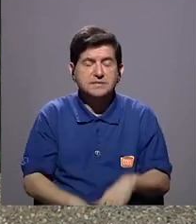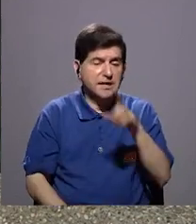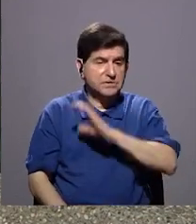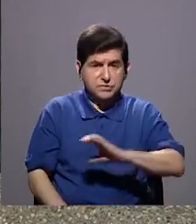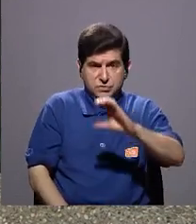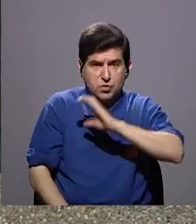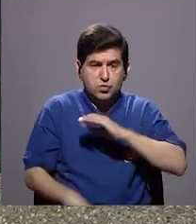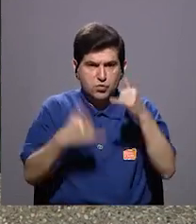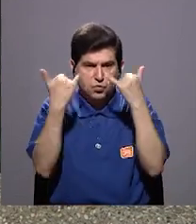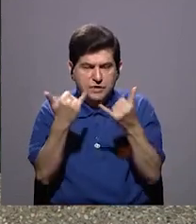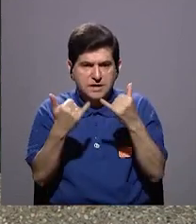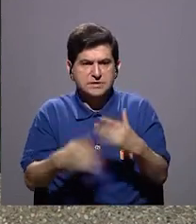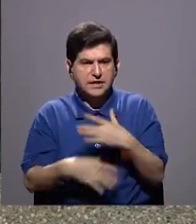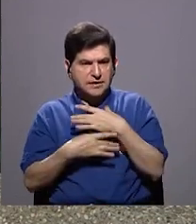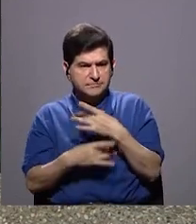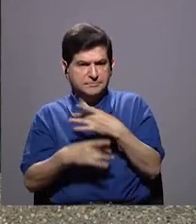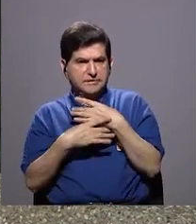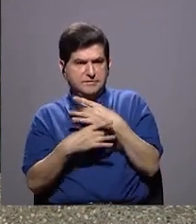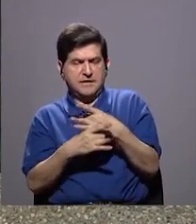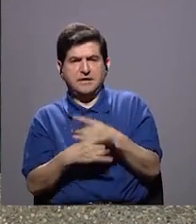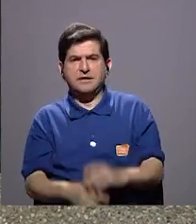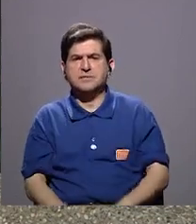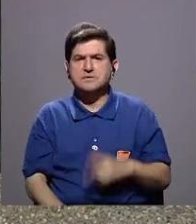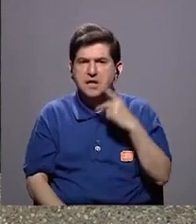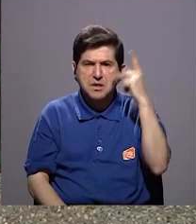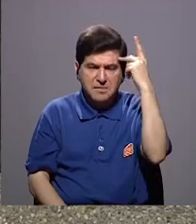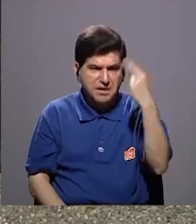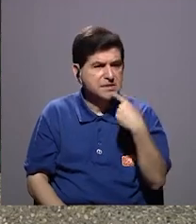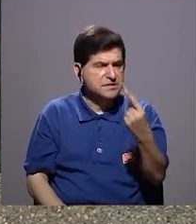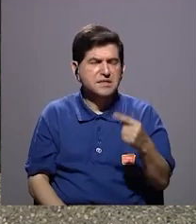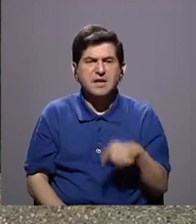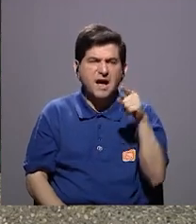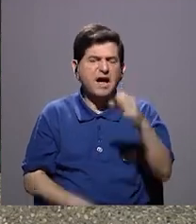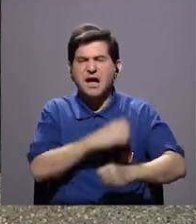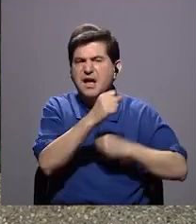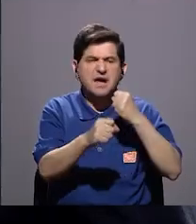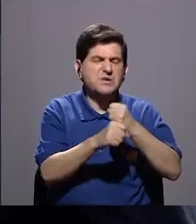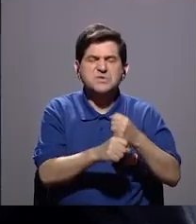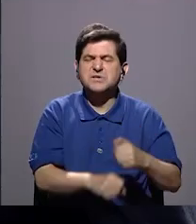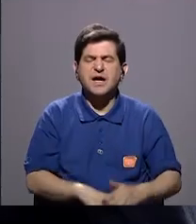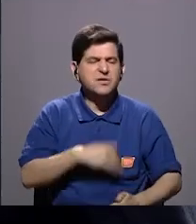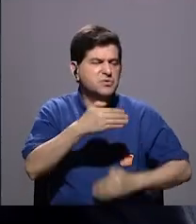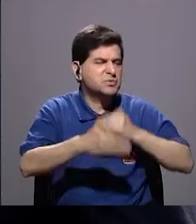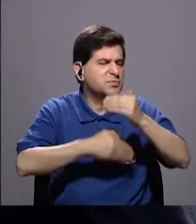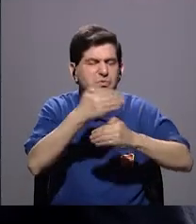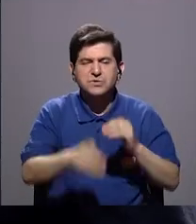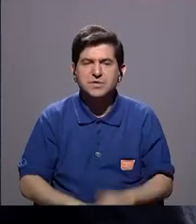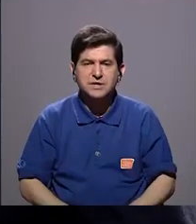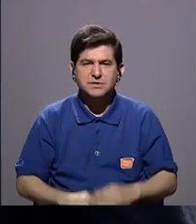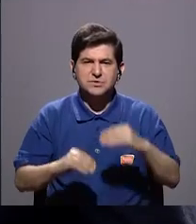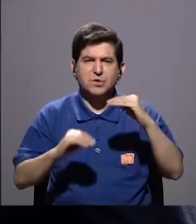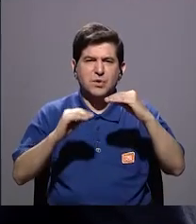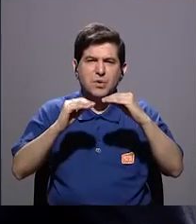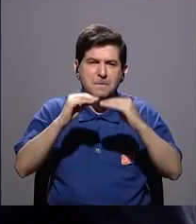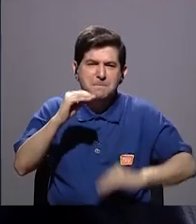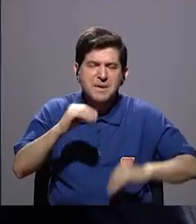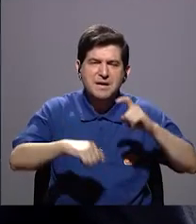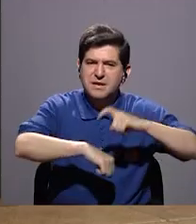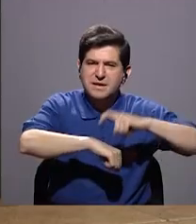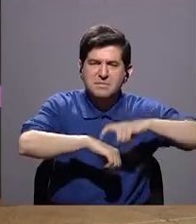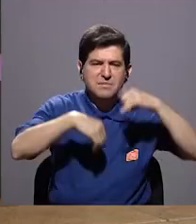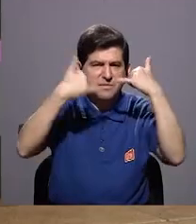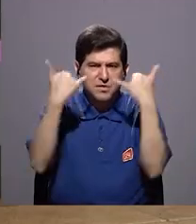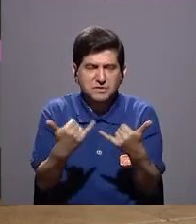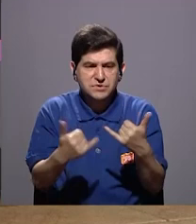estos comportamientos ya llama la atención y que no que los papás digan es por la edad que está pasando? ¿Cuánto es un tiempo mínimo que uno dice, no, ya esto